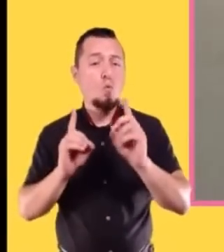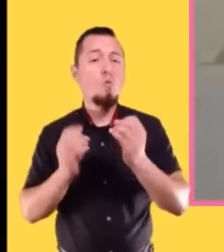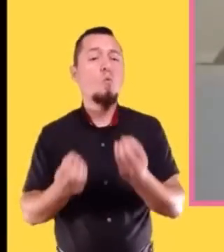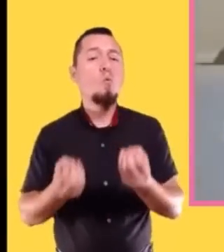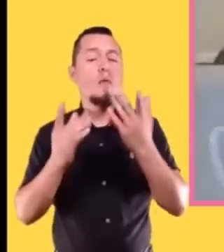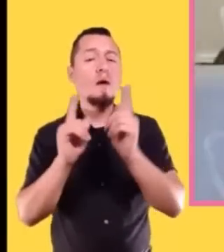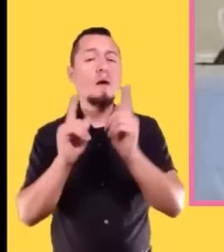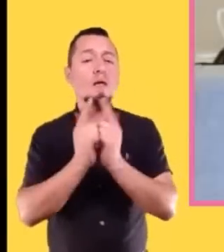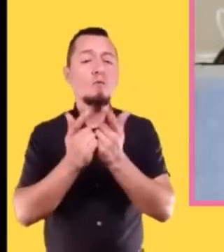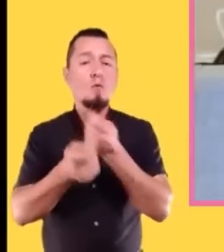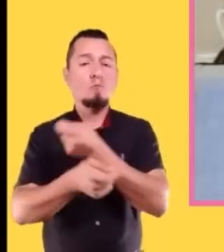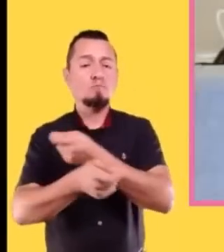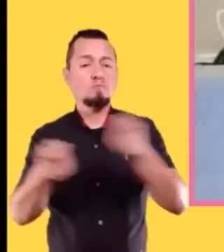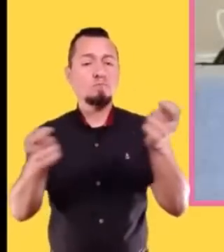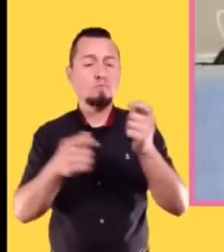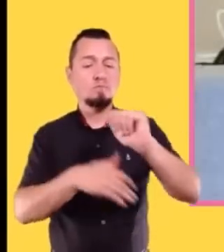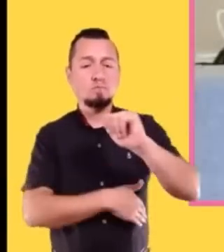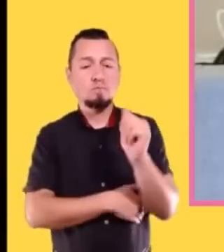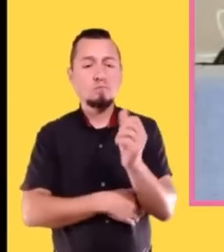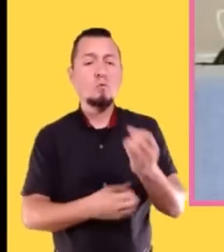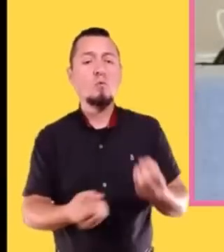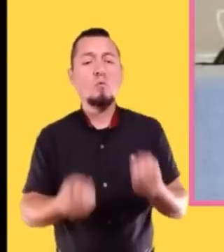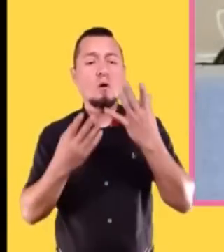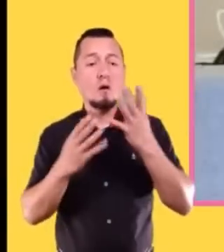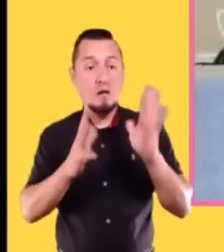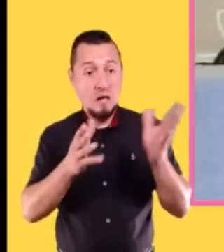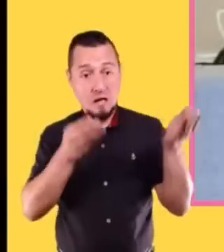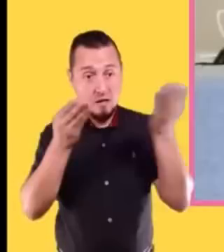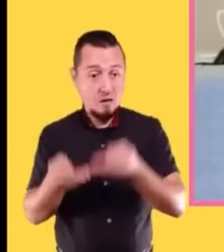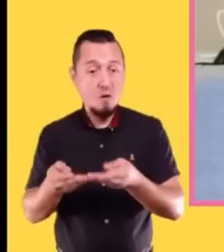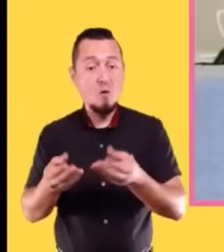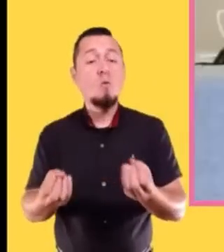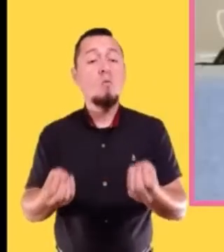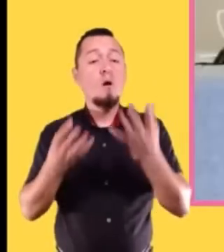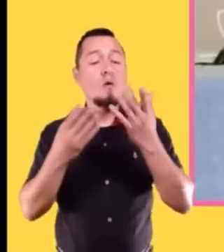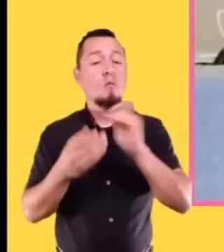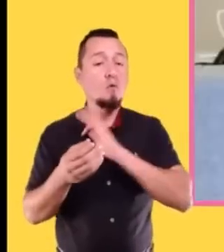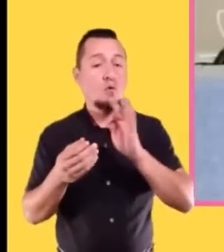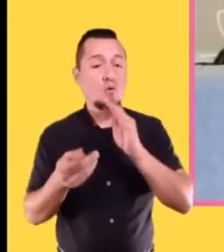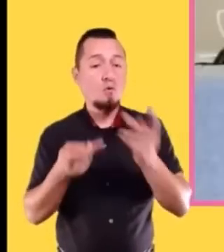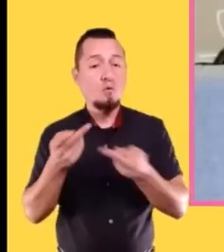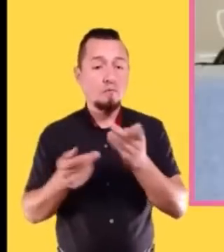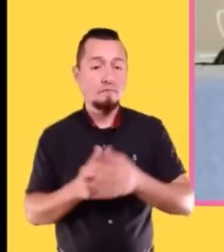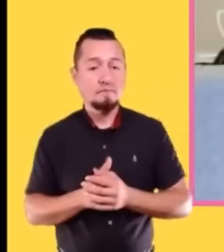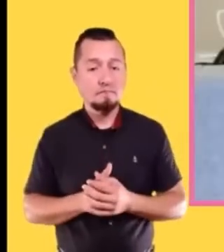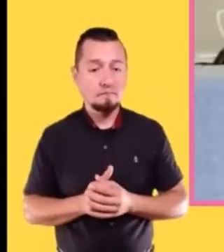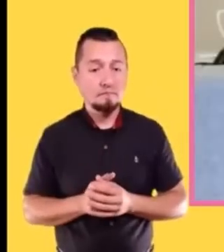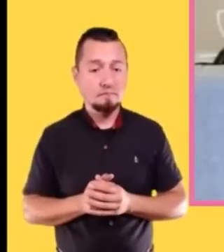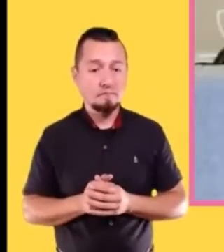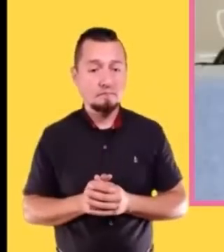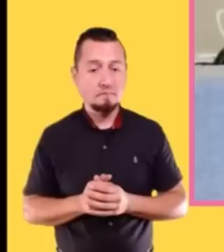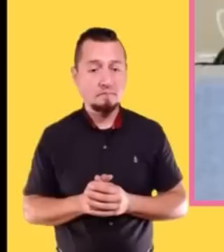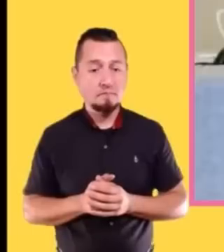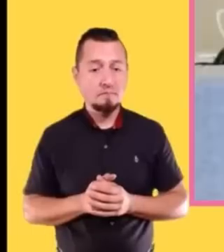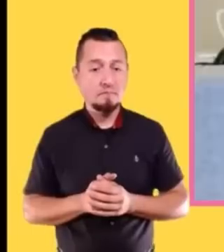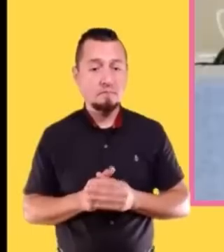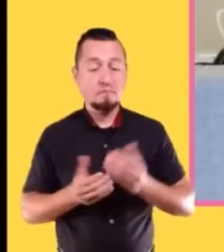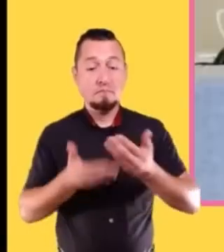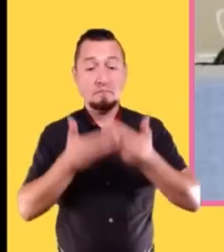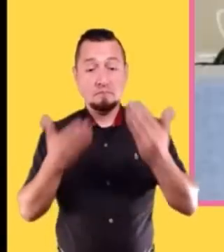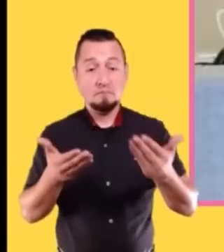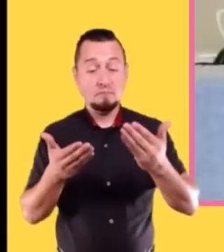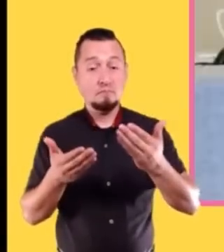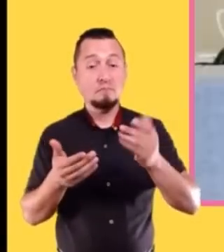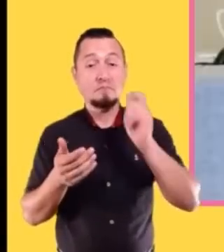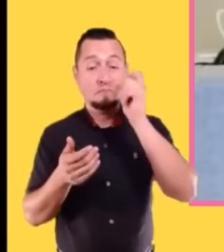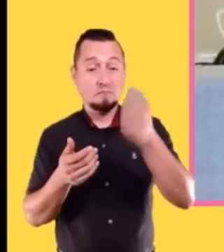a estar resguardados llegaron a Jalisco? ¿Ya llegaron todos? ¿Cuánto implica? Si nos pueden dar la cifra. Sí, la actualización sigue siendo menor